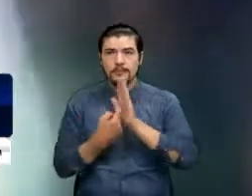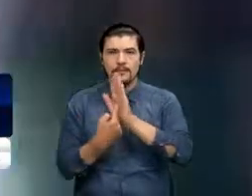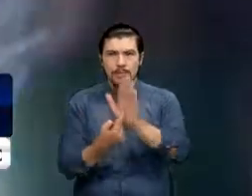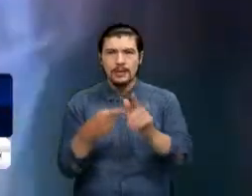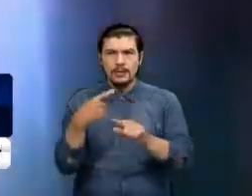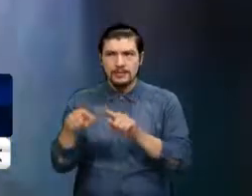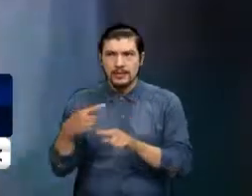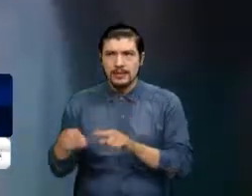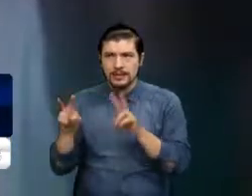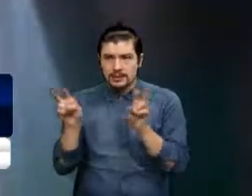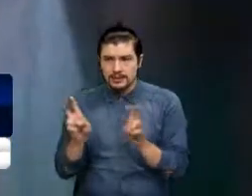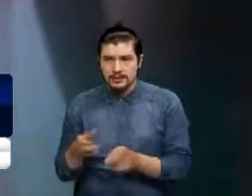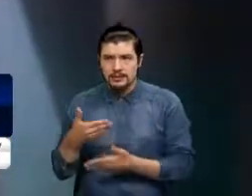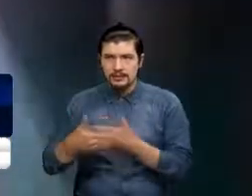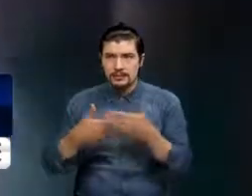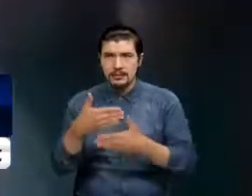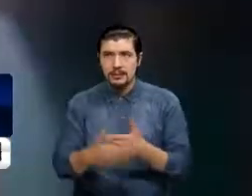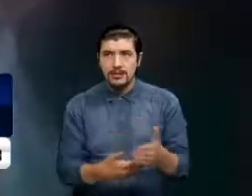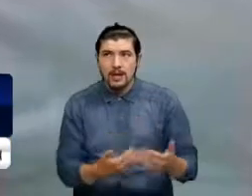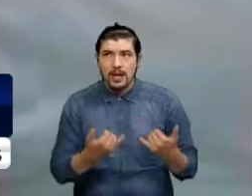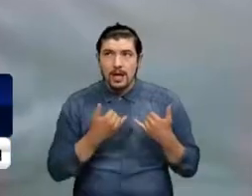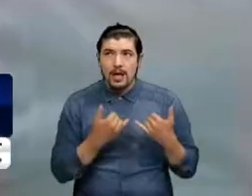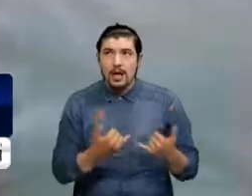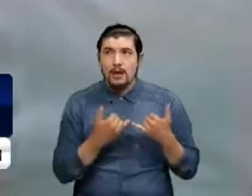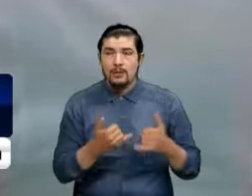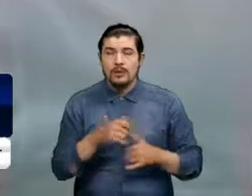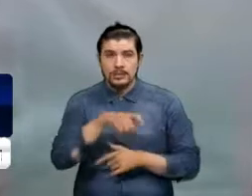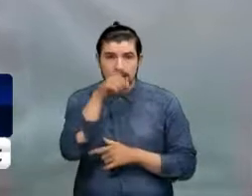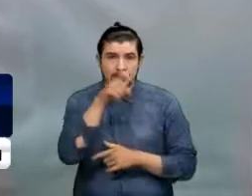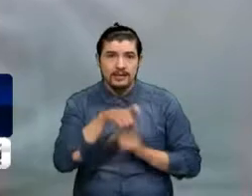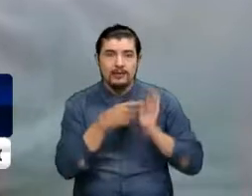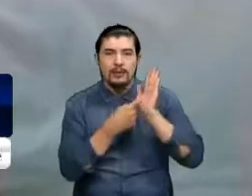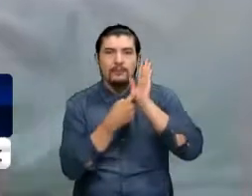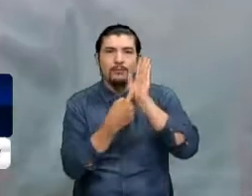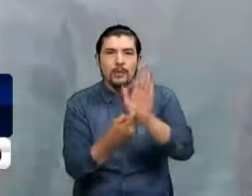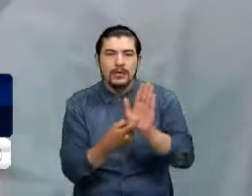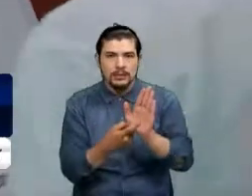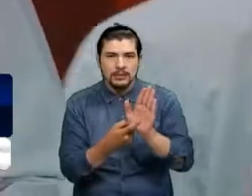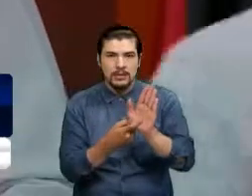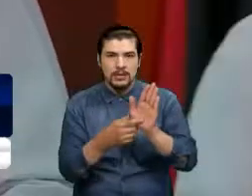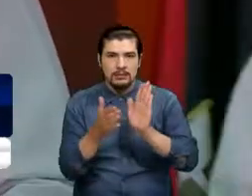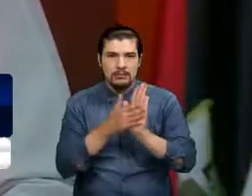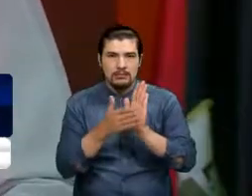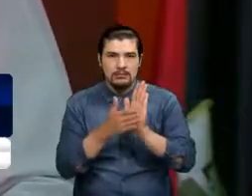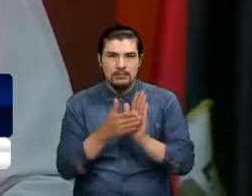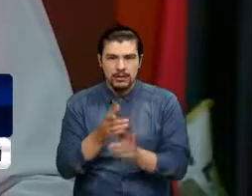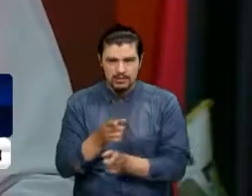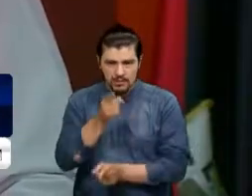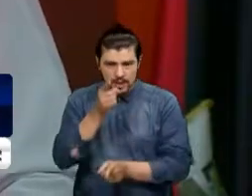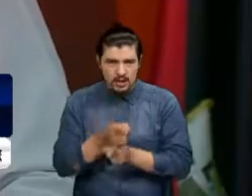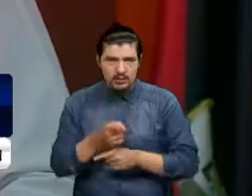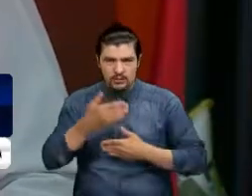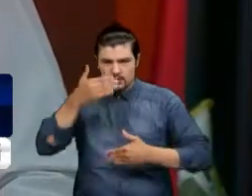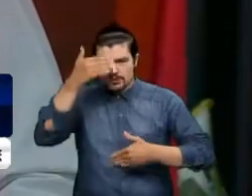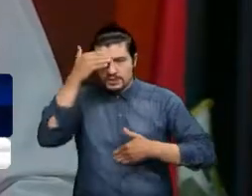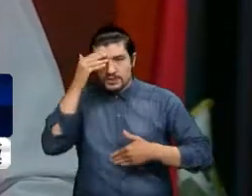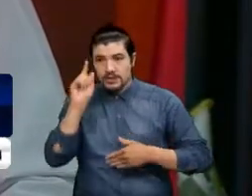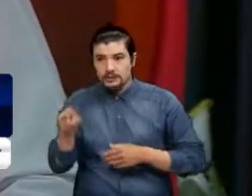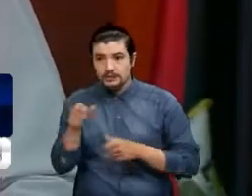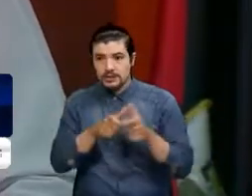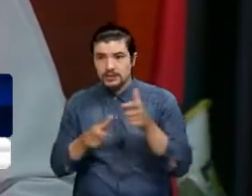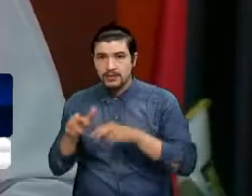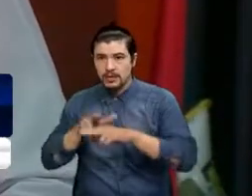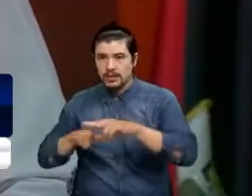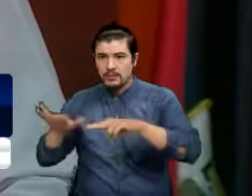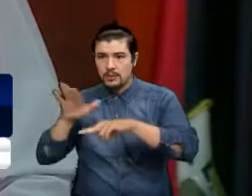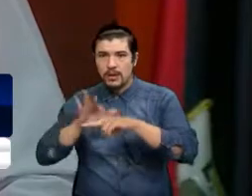varios factores. Actualmente se tiene que demostrar idoneidad por parte de las personas naturales